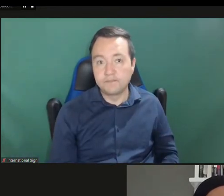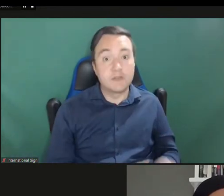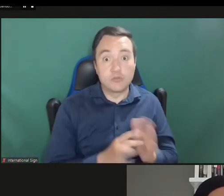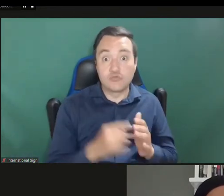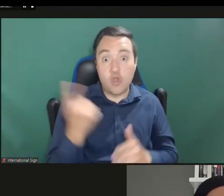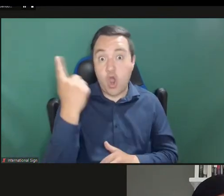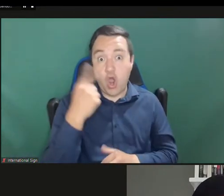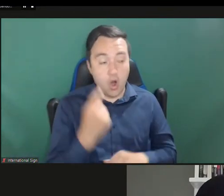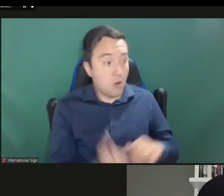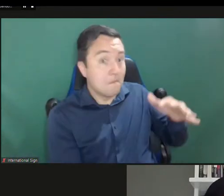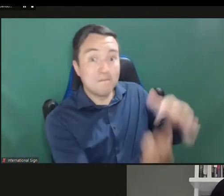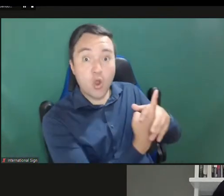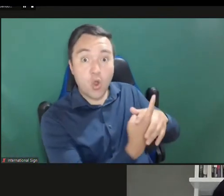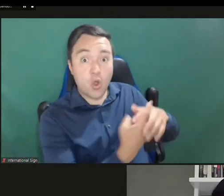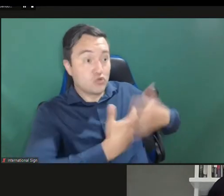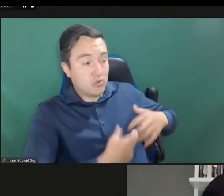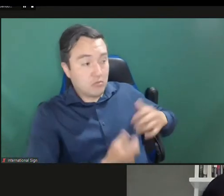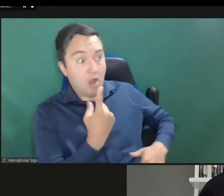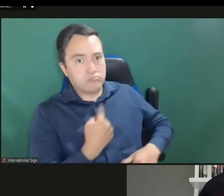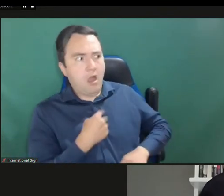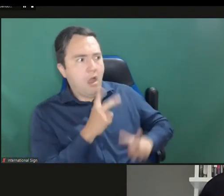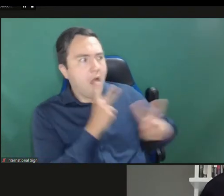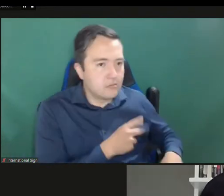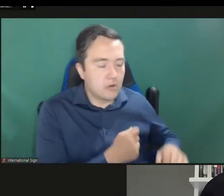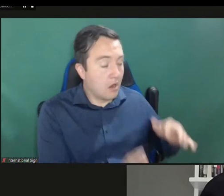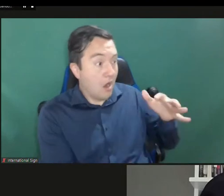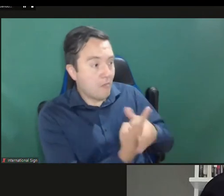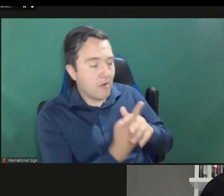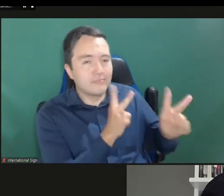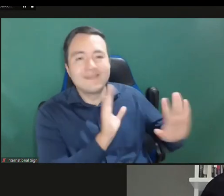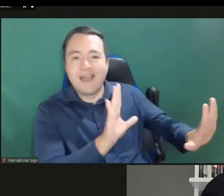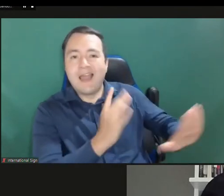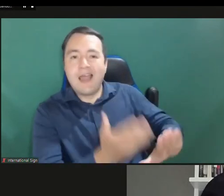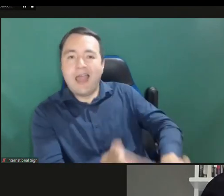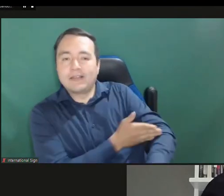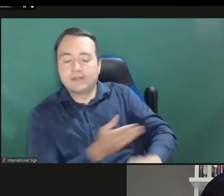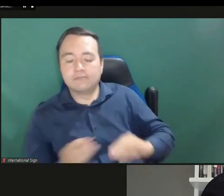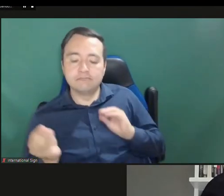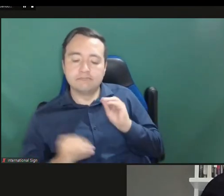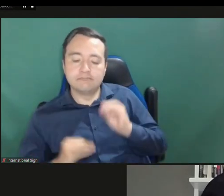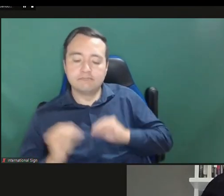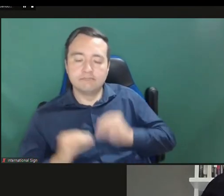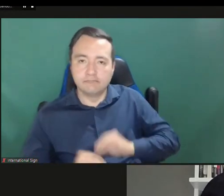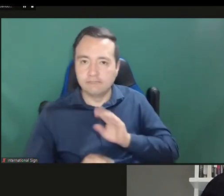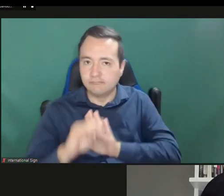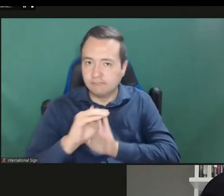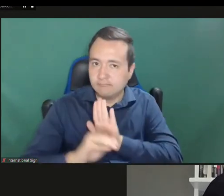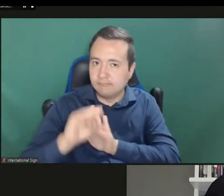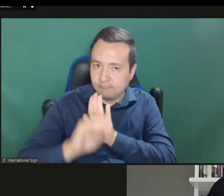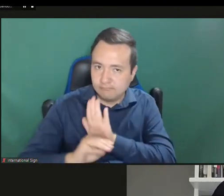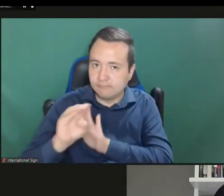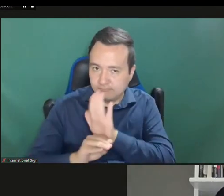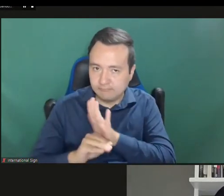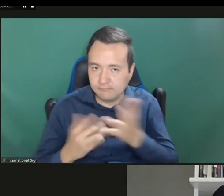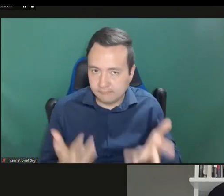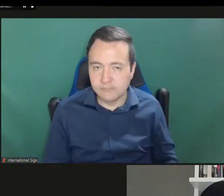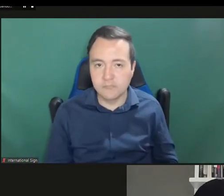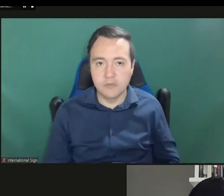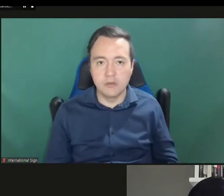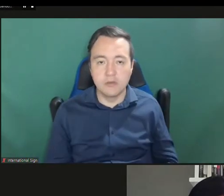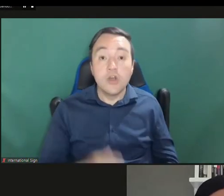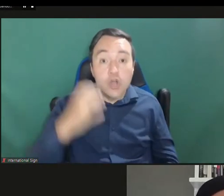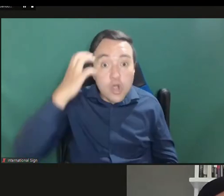y en ese contexto nos podemos enfocar con obligaciones de derecho constitucional derecho más que los estados los gobiernos tienen que con la